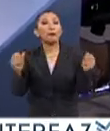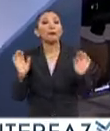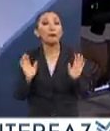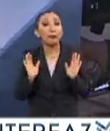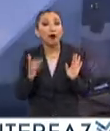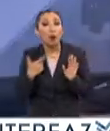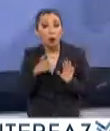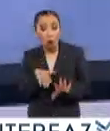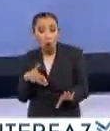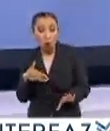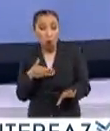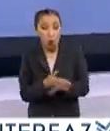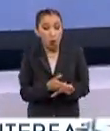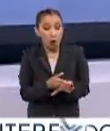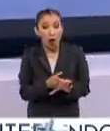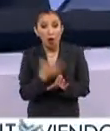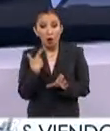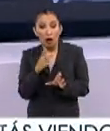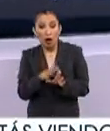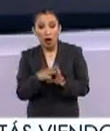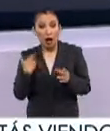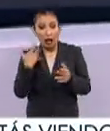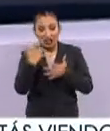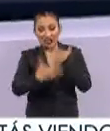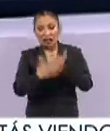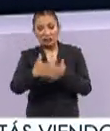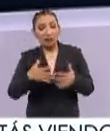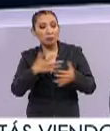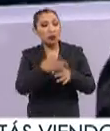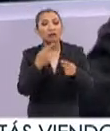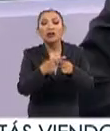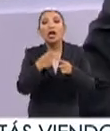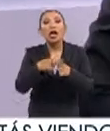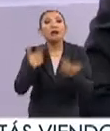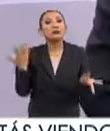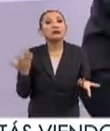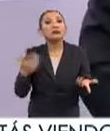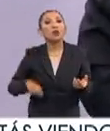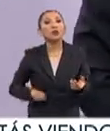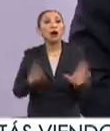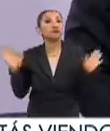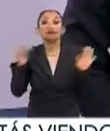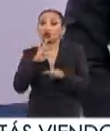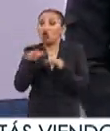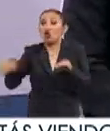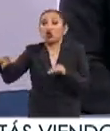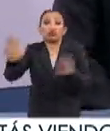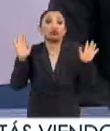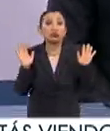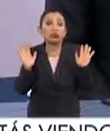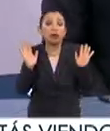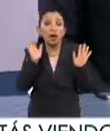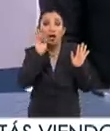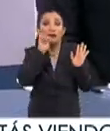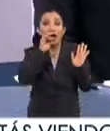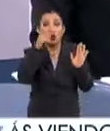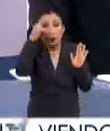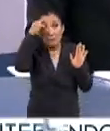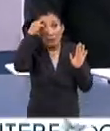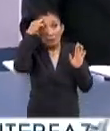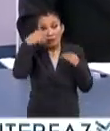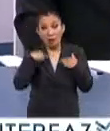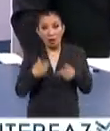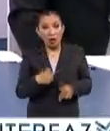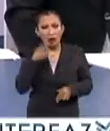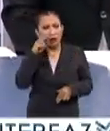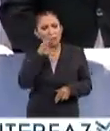una agresión que tiran una puerta entre 15, pues nadie acaba siendo reprendido porque fueron todos. Y eso lo dice Freud, que la mente humana ni